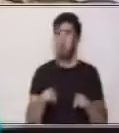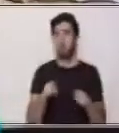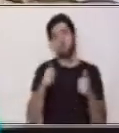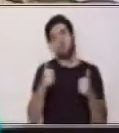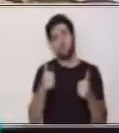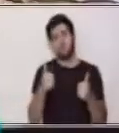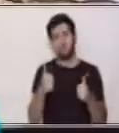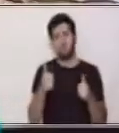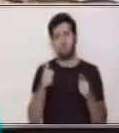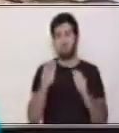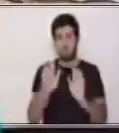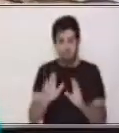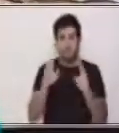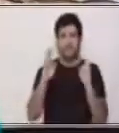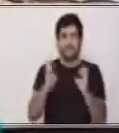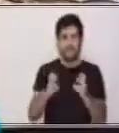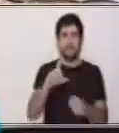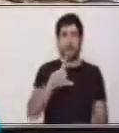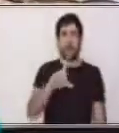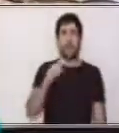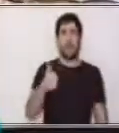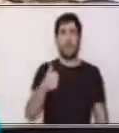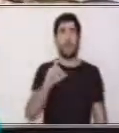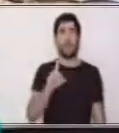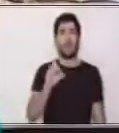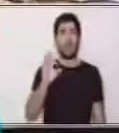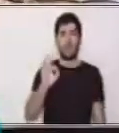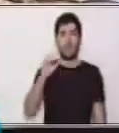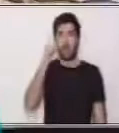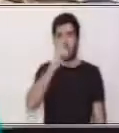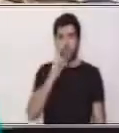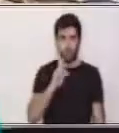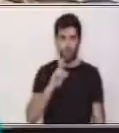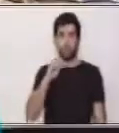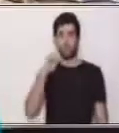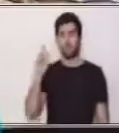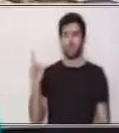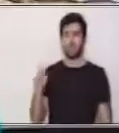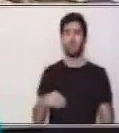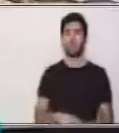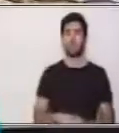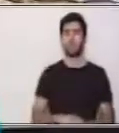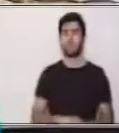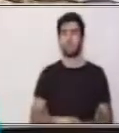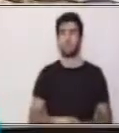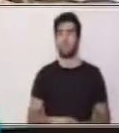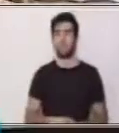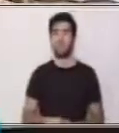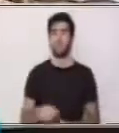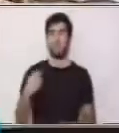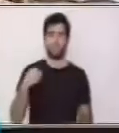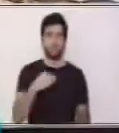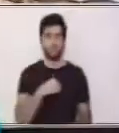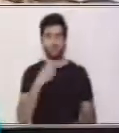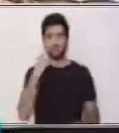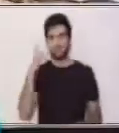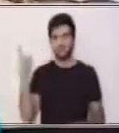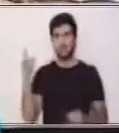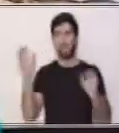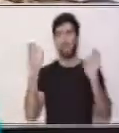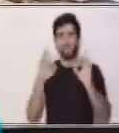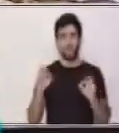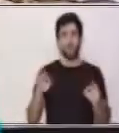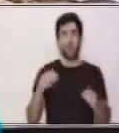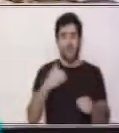lados. Entonces, una de las características que habíamos mencionado en cuanto a los prismas triangulares y los cuadrangulares, que